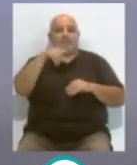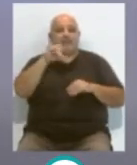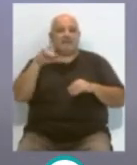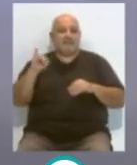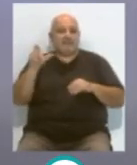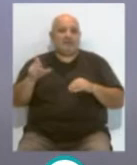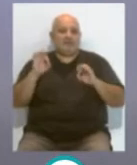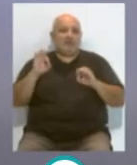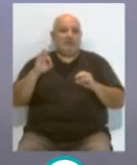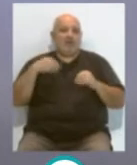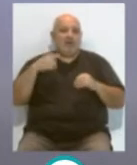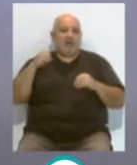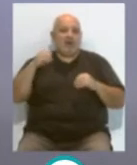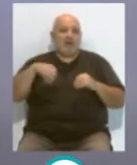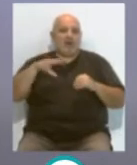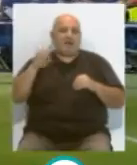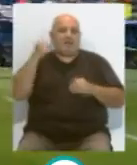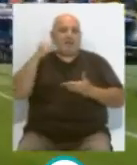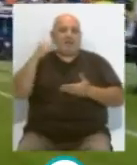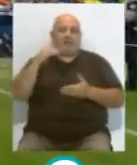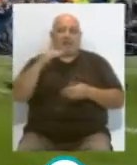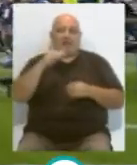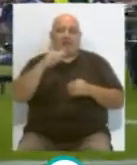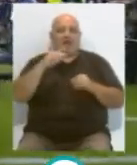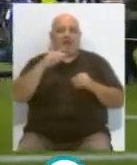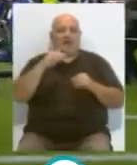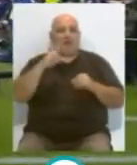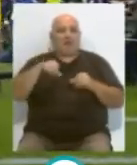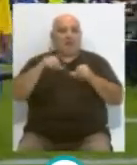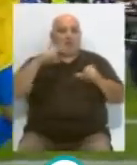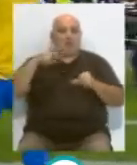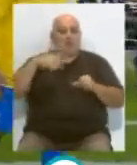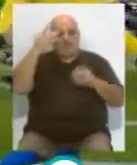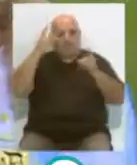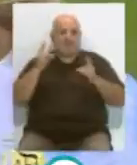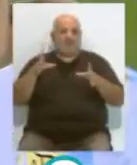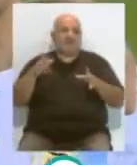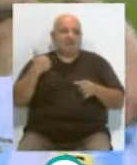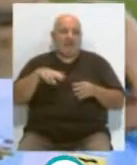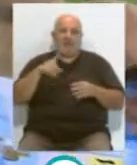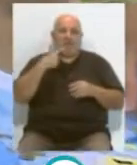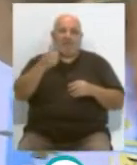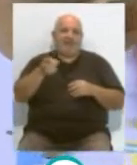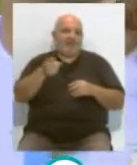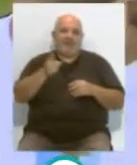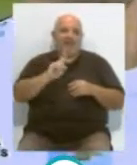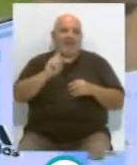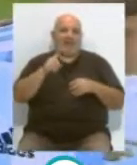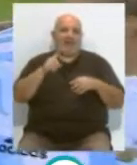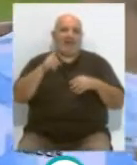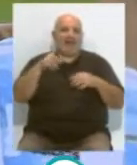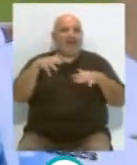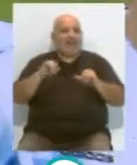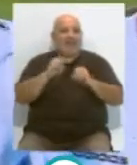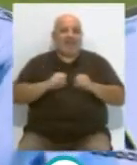ya en ganador de una Copa América. Aquellos que decían que no había ganado nada, ahora ya no tienen esa excusa para definir